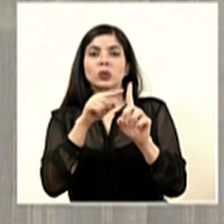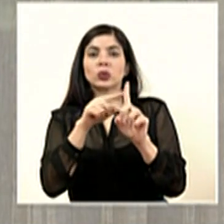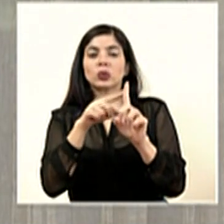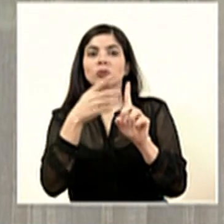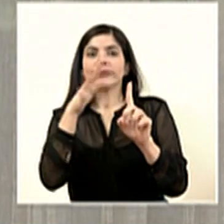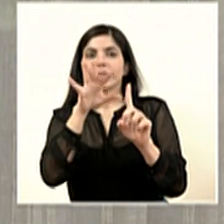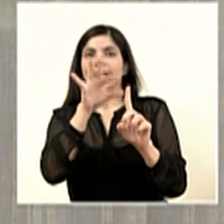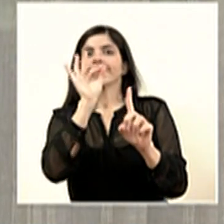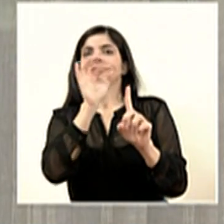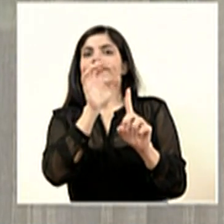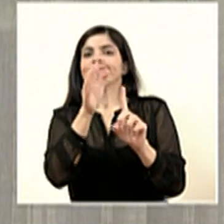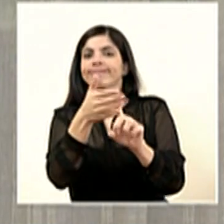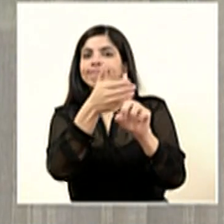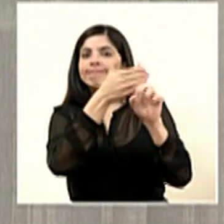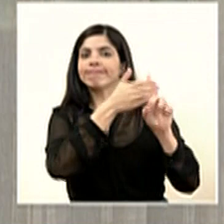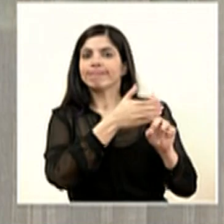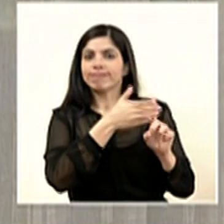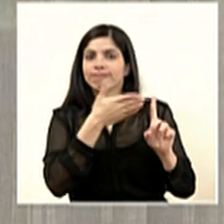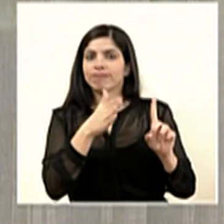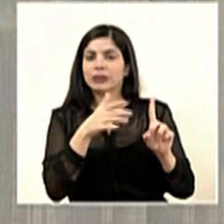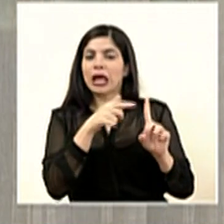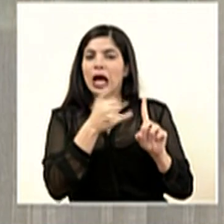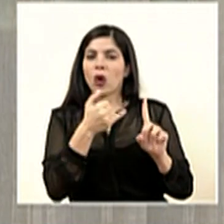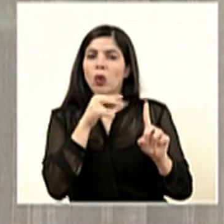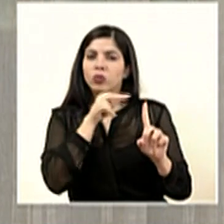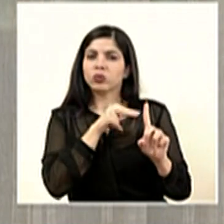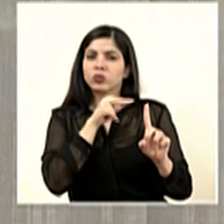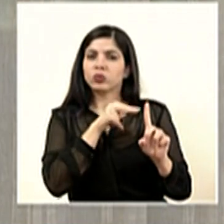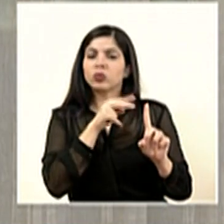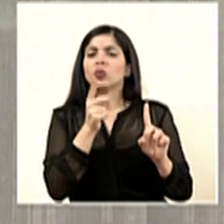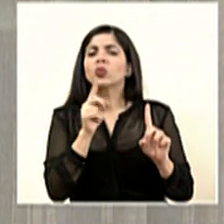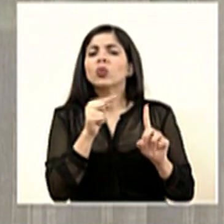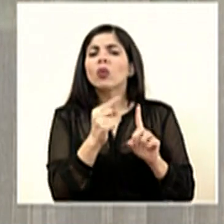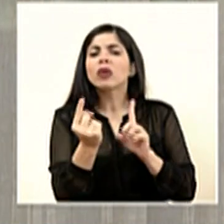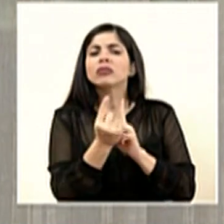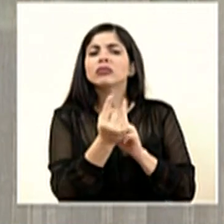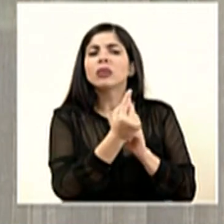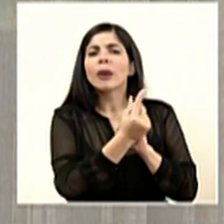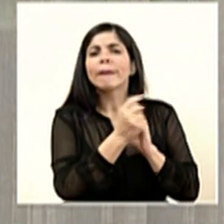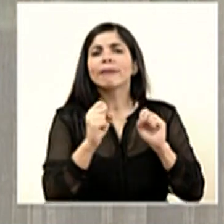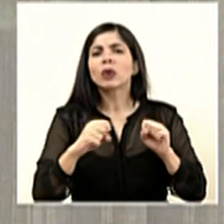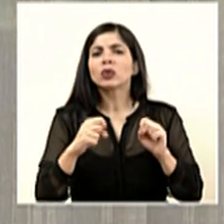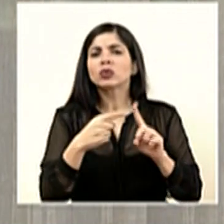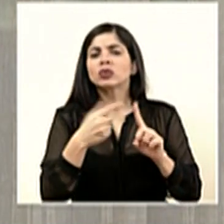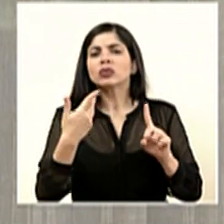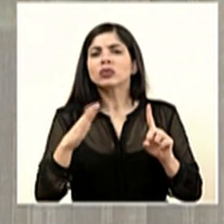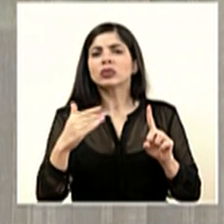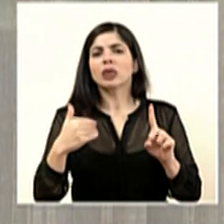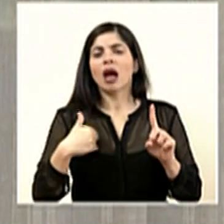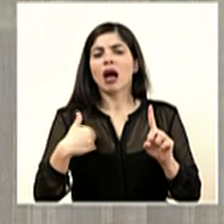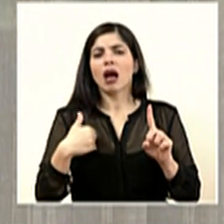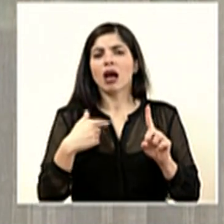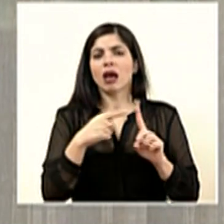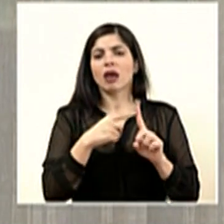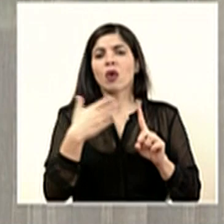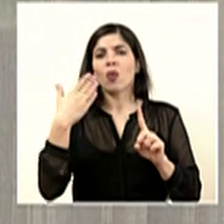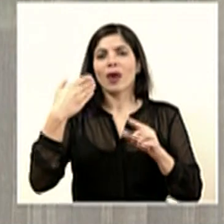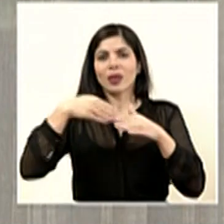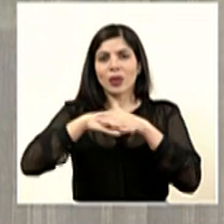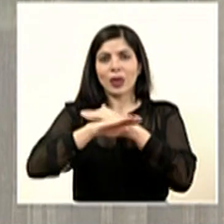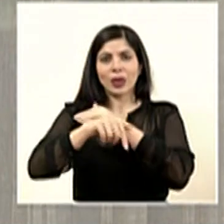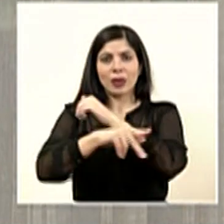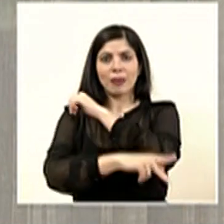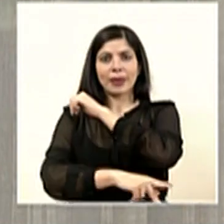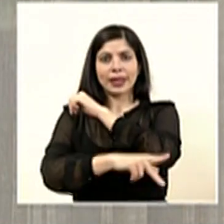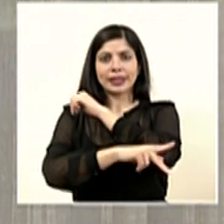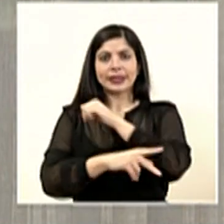ya identificado, aislado, y estamos dándole seguimiento a los posibles contactos cercanos que haya tenido en el periodo de ingreso al